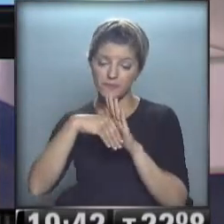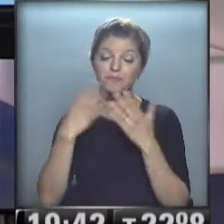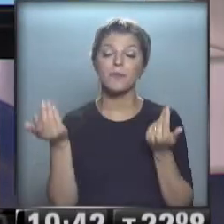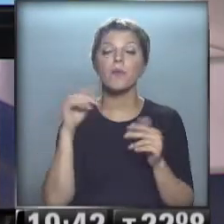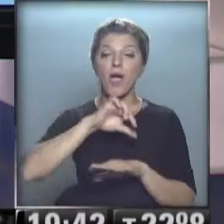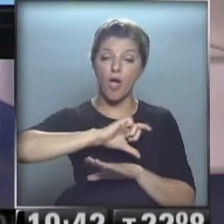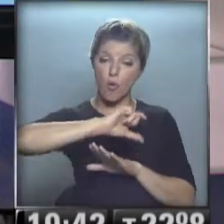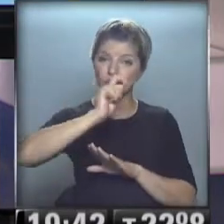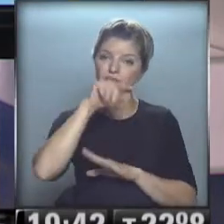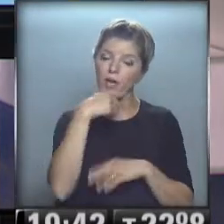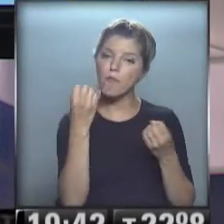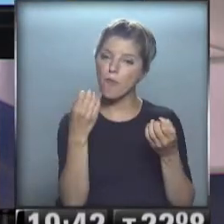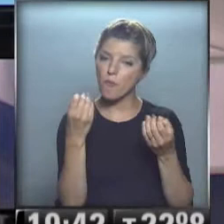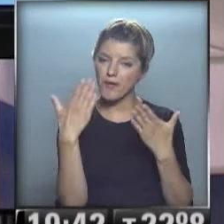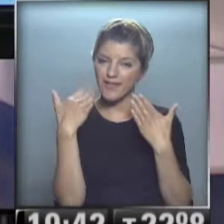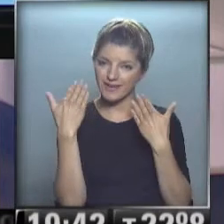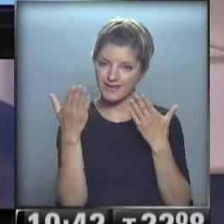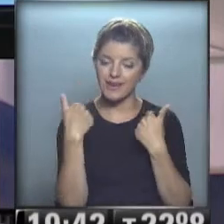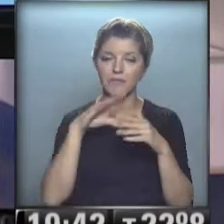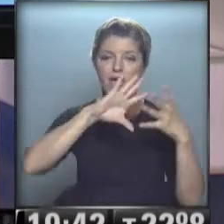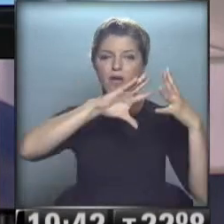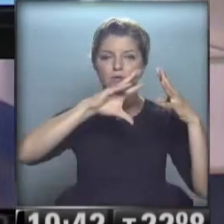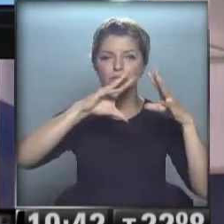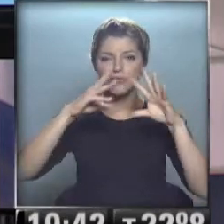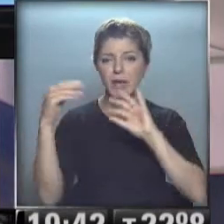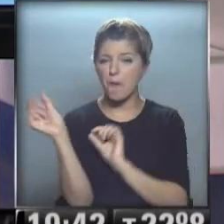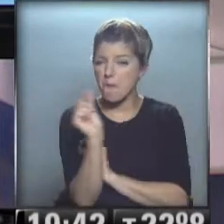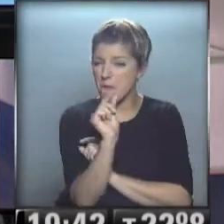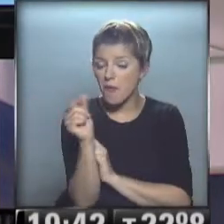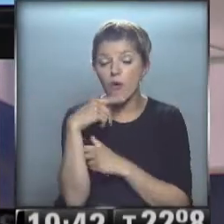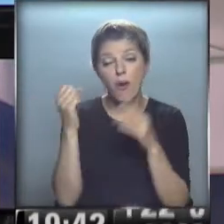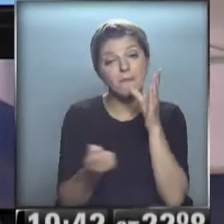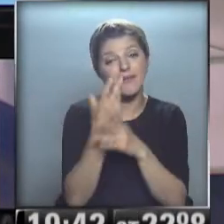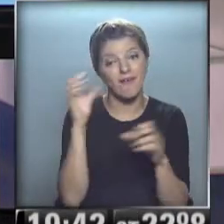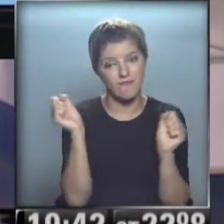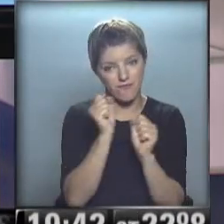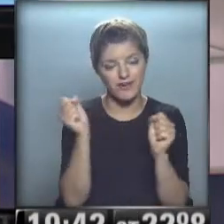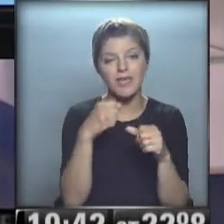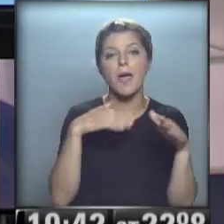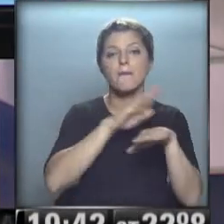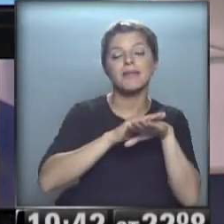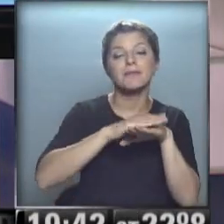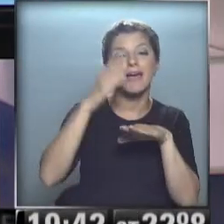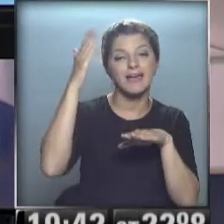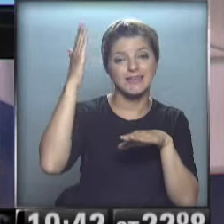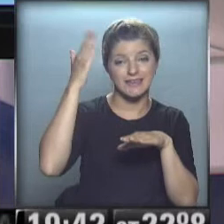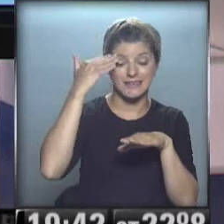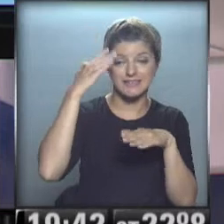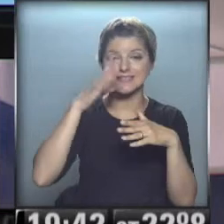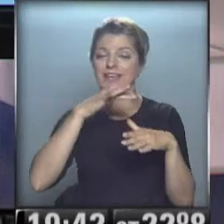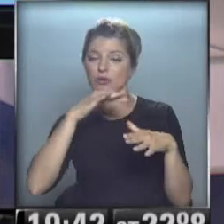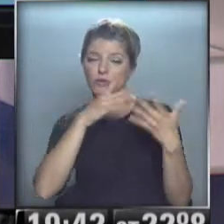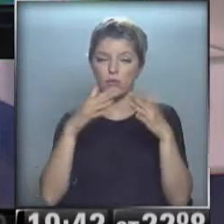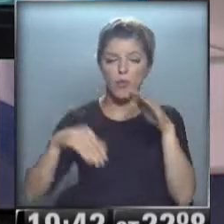en Cuyo. Excelentes condiciones meteorológicas. Cielo prácticamente despejado, una mañana fresca, con mínimas de 15 a 14 grados, máximas que rondarán los